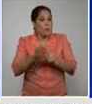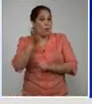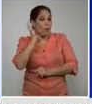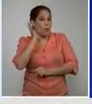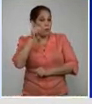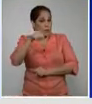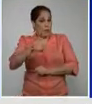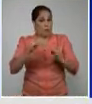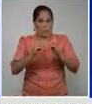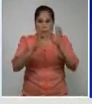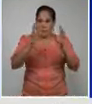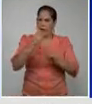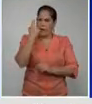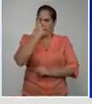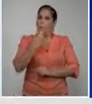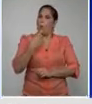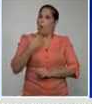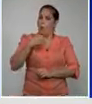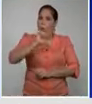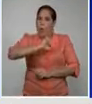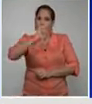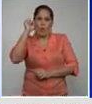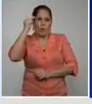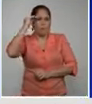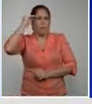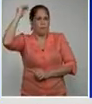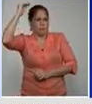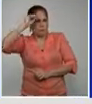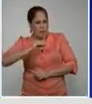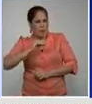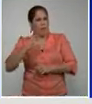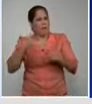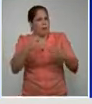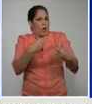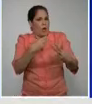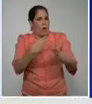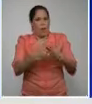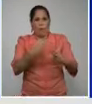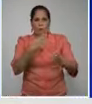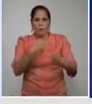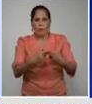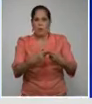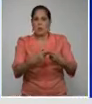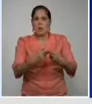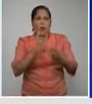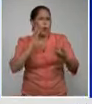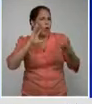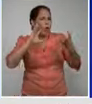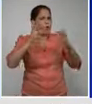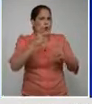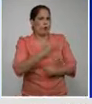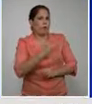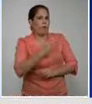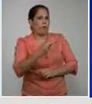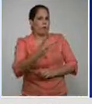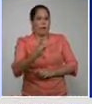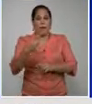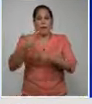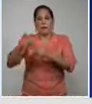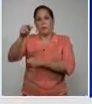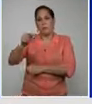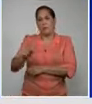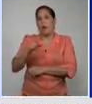prensa es cómo se logra saber, doctora, y tener confianza de que no se confunden los voluntarios con placebos, con